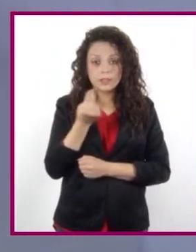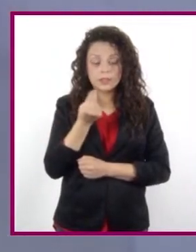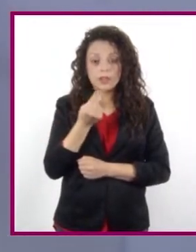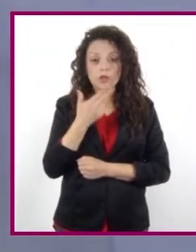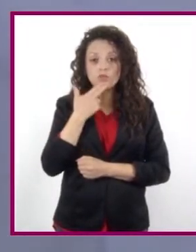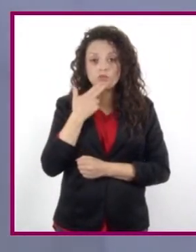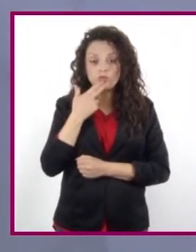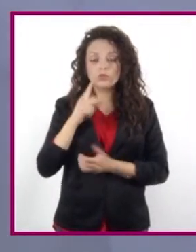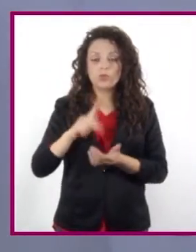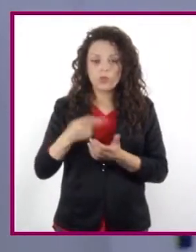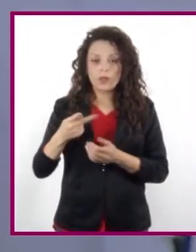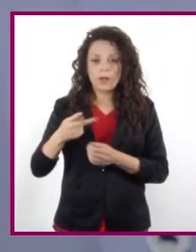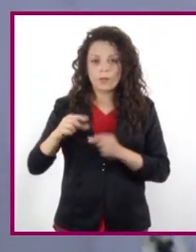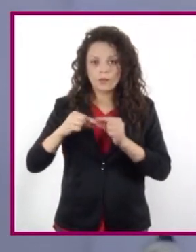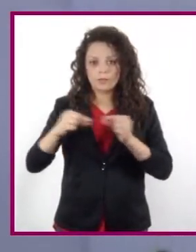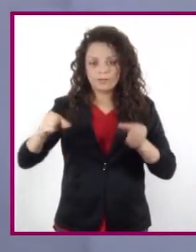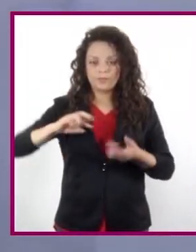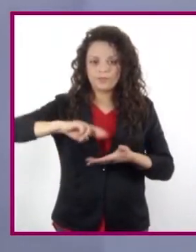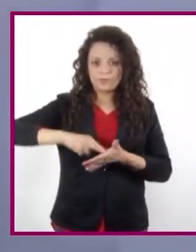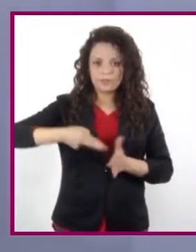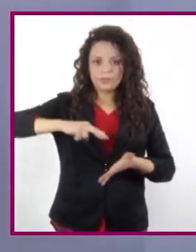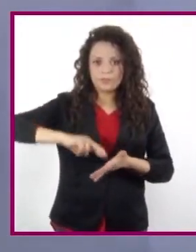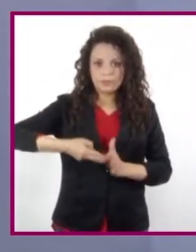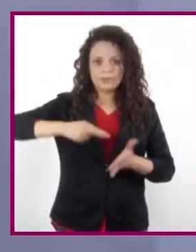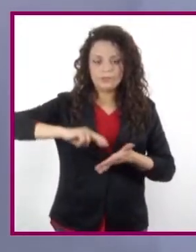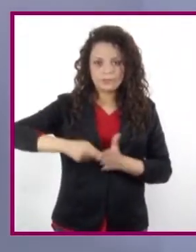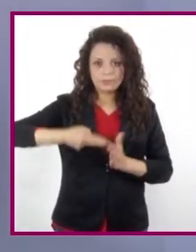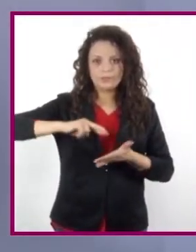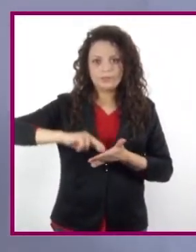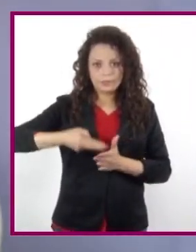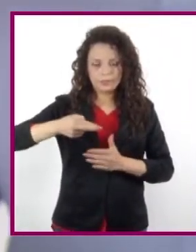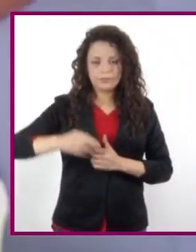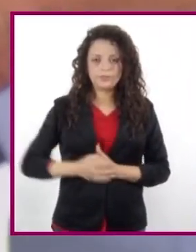utilizar nuevamente nuestra herramienta.